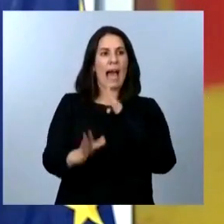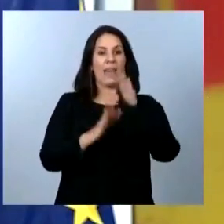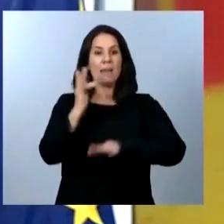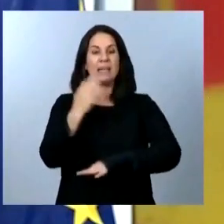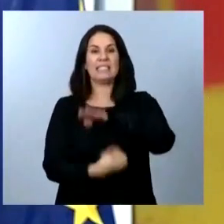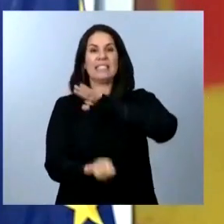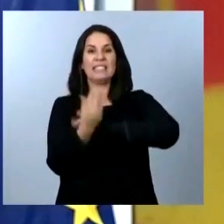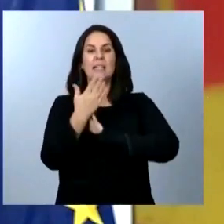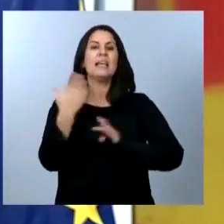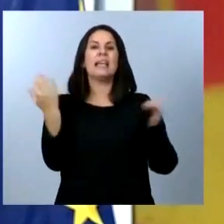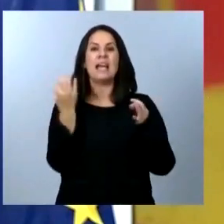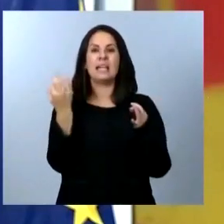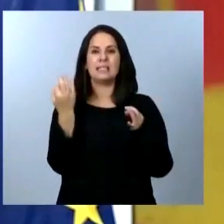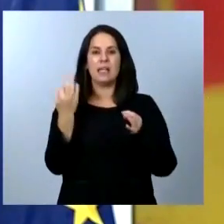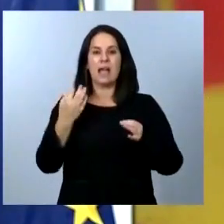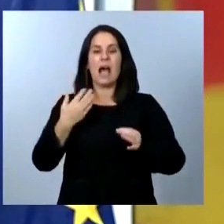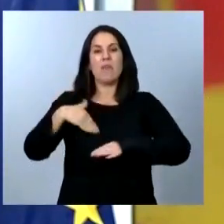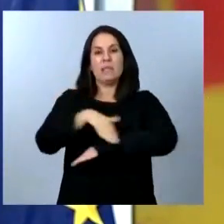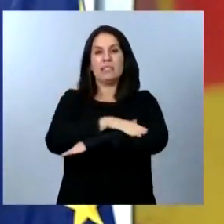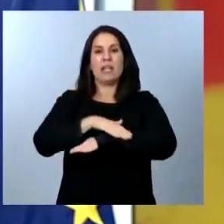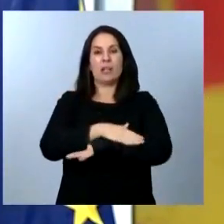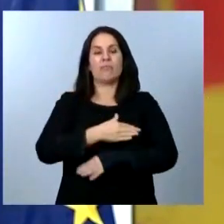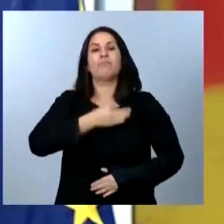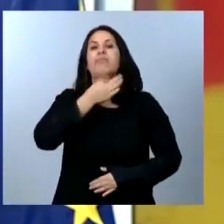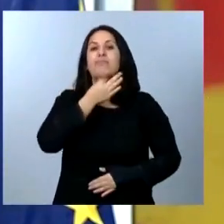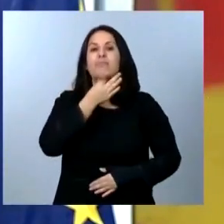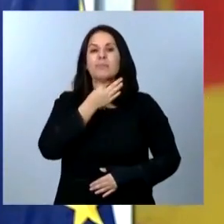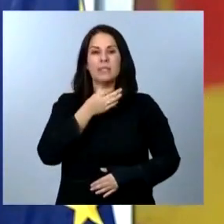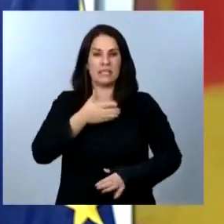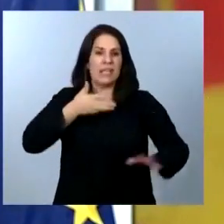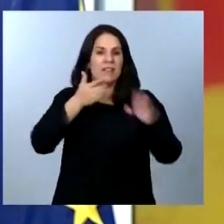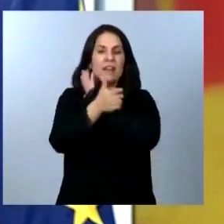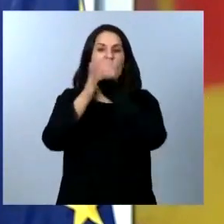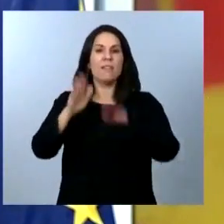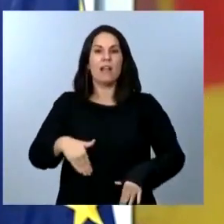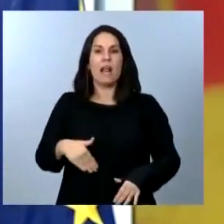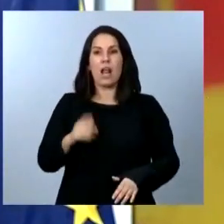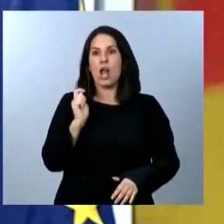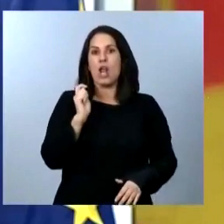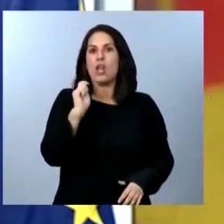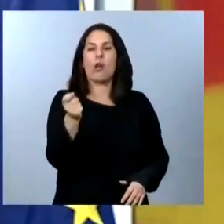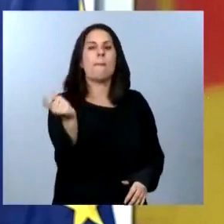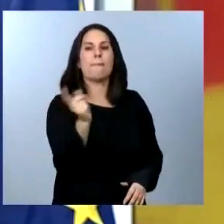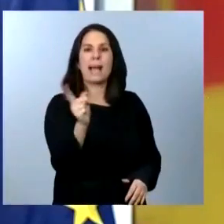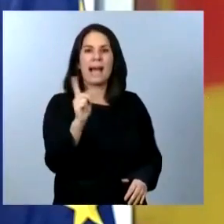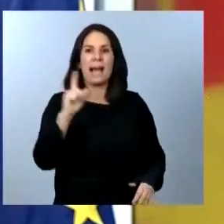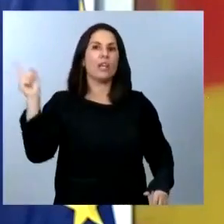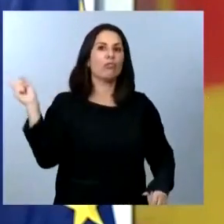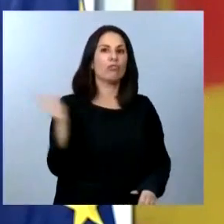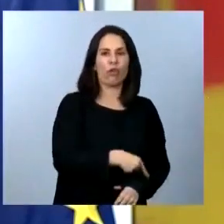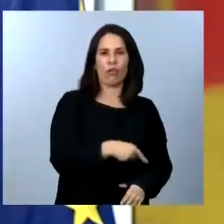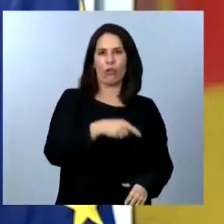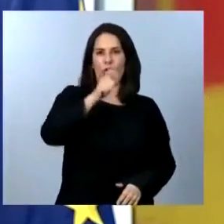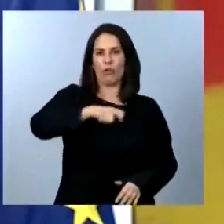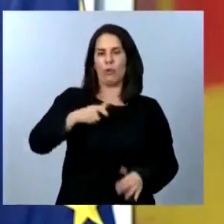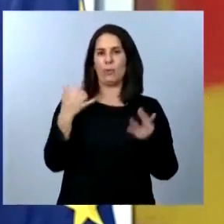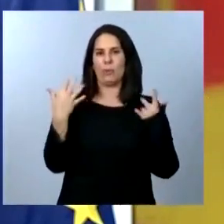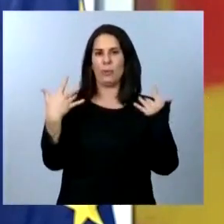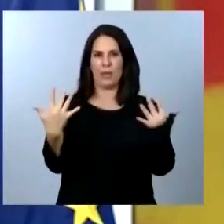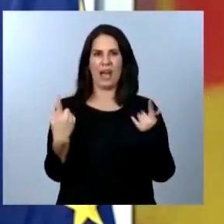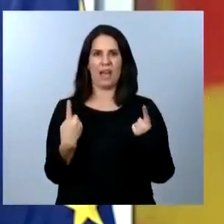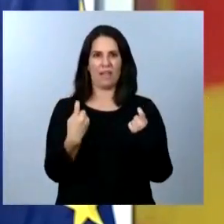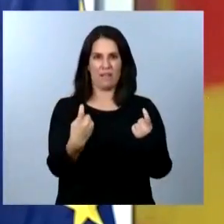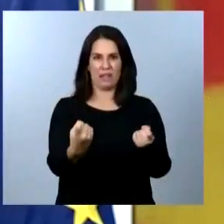botella en la Administración que está provocando que esta prestación no llegue a todo lo ágilmente que sería necesario que llegara a quien la